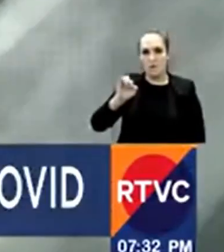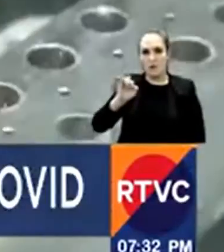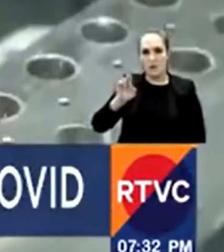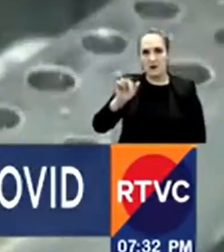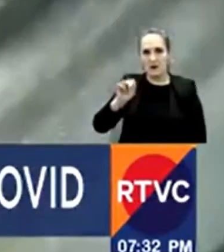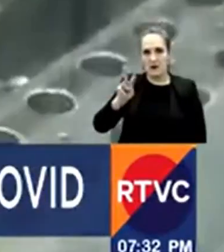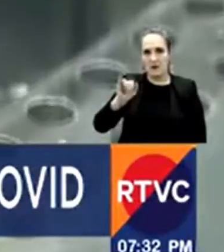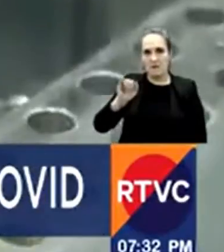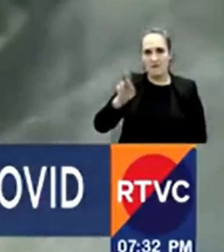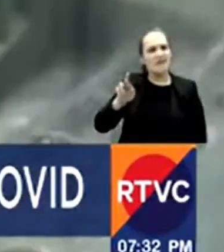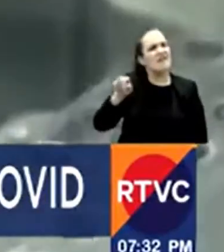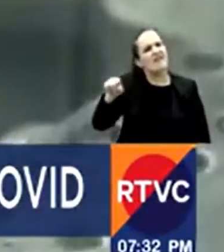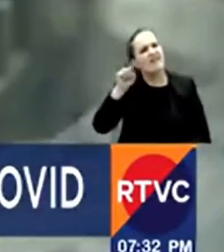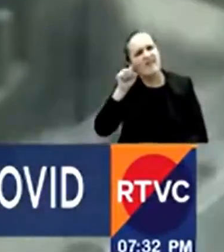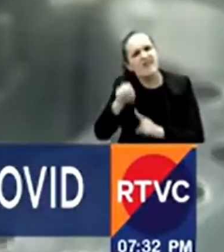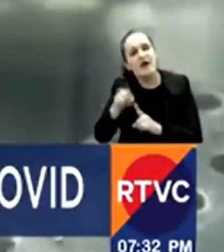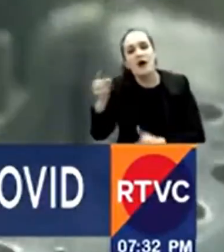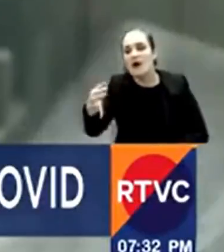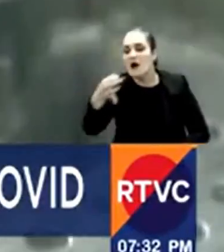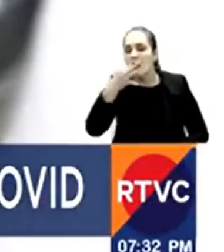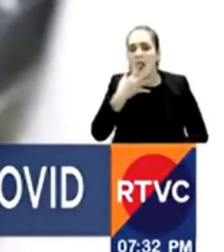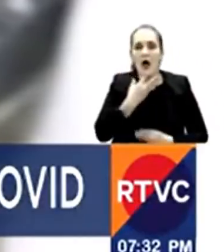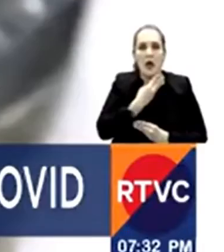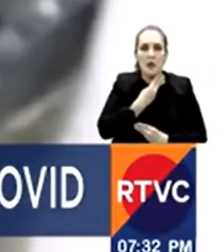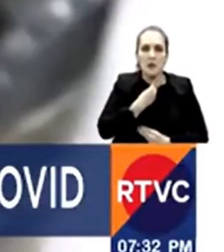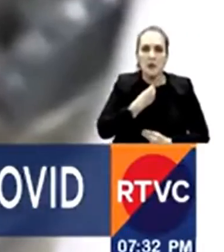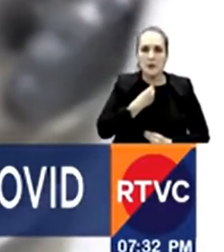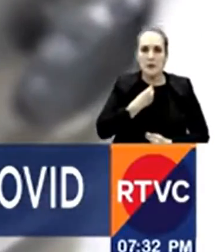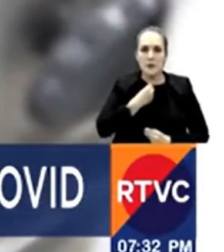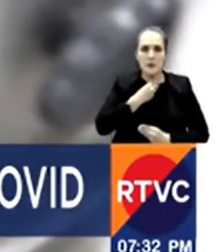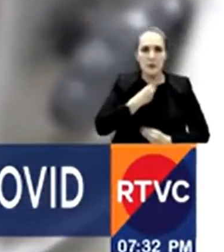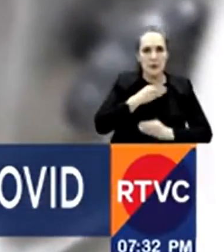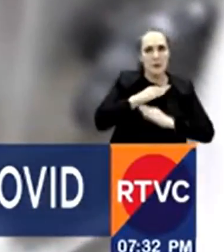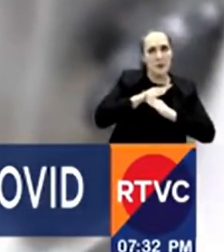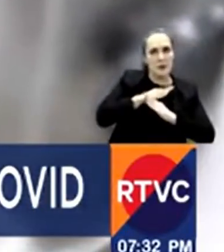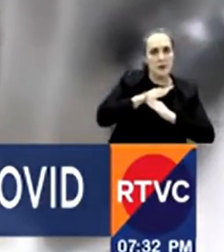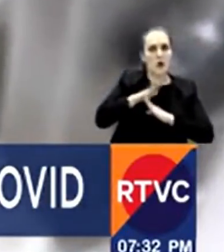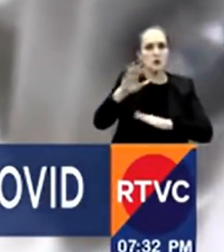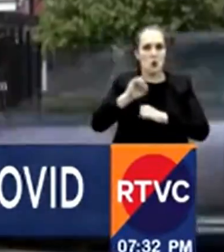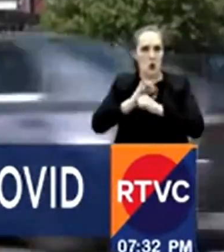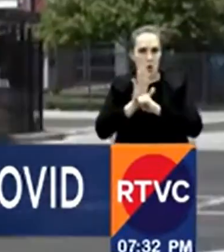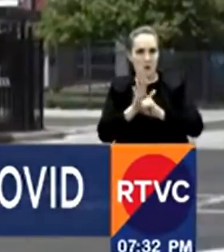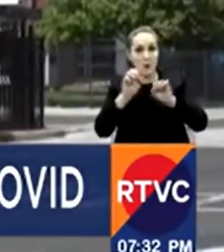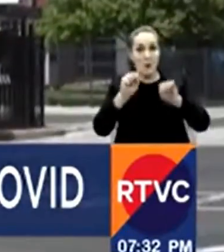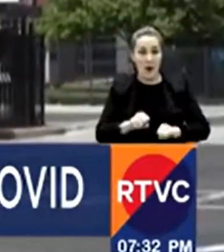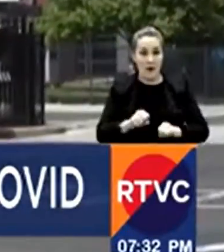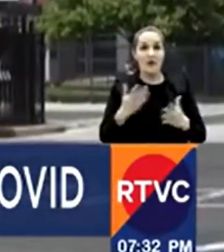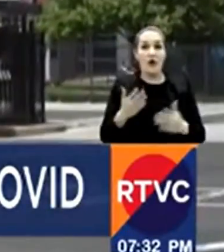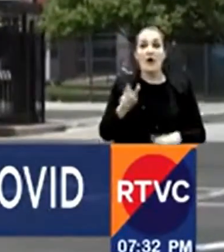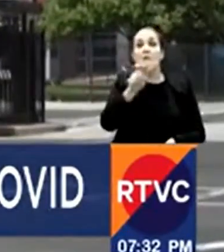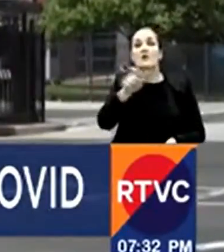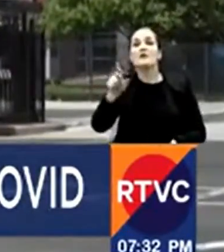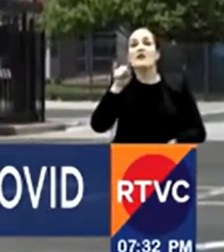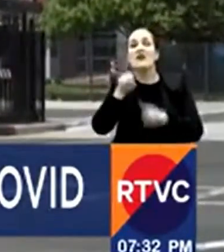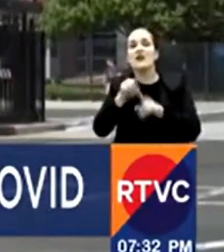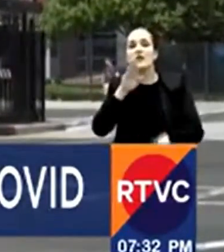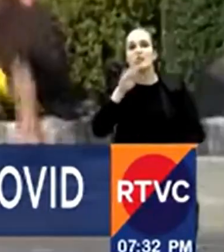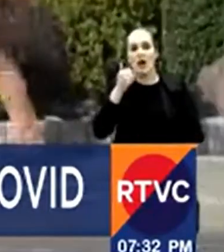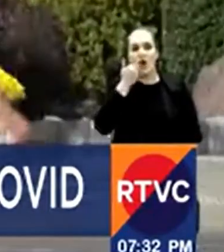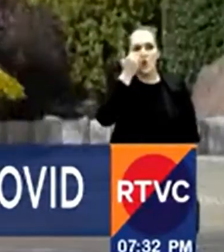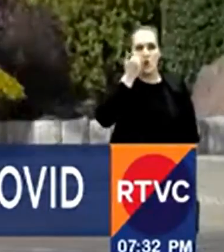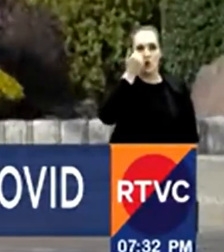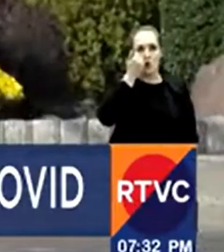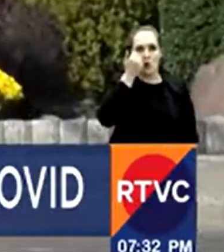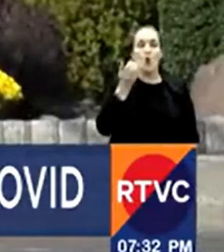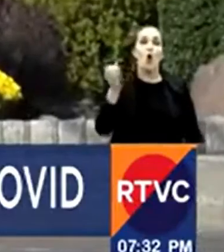desempeña un papel importante en la disminución del riesgo de progresión a enfermedad grave en personas adultas que presentan